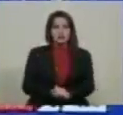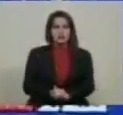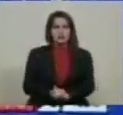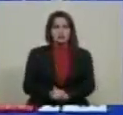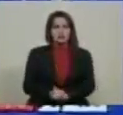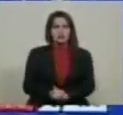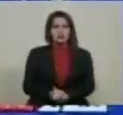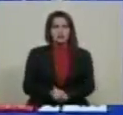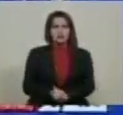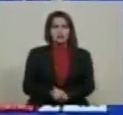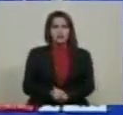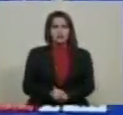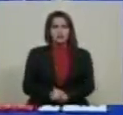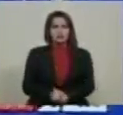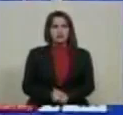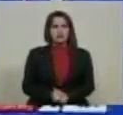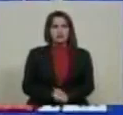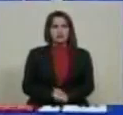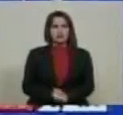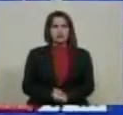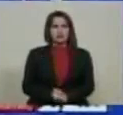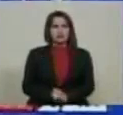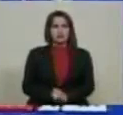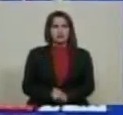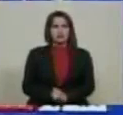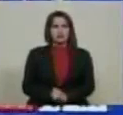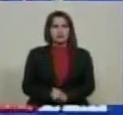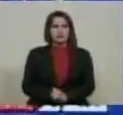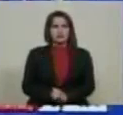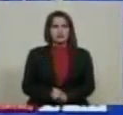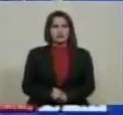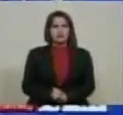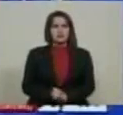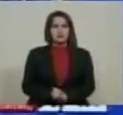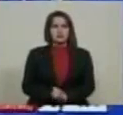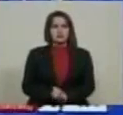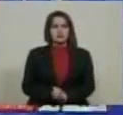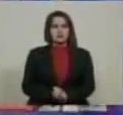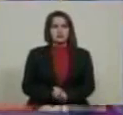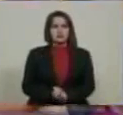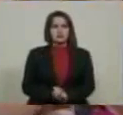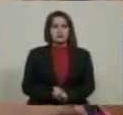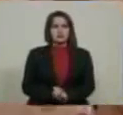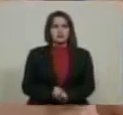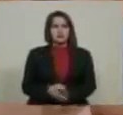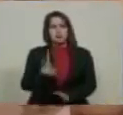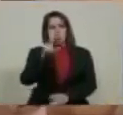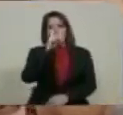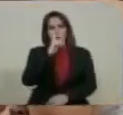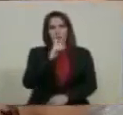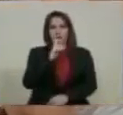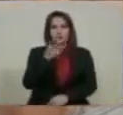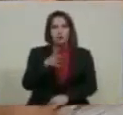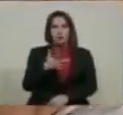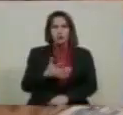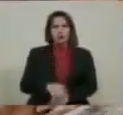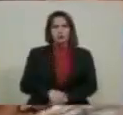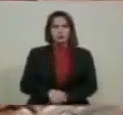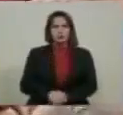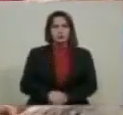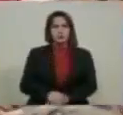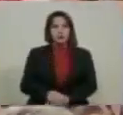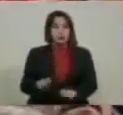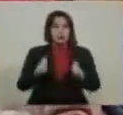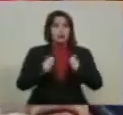prioridad. Para ver si dentro de un año, ¿verdad? O dos años. Estamos viviendo